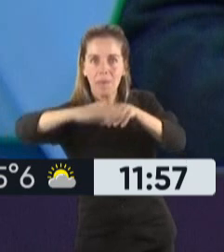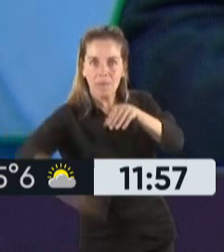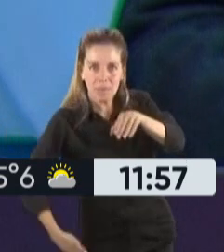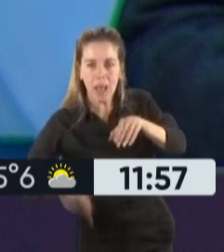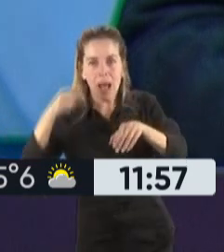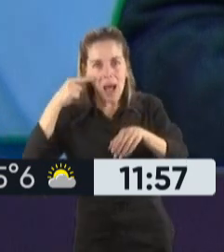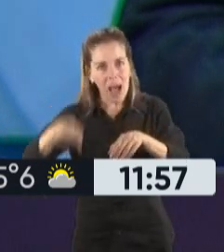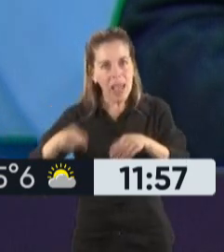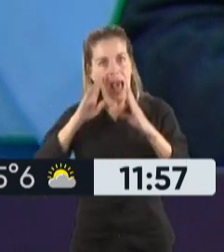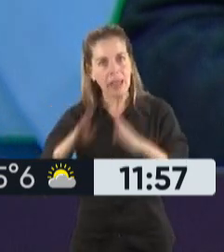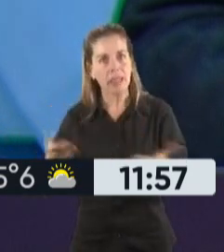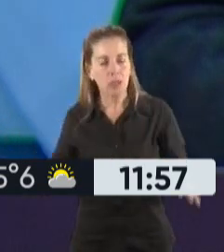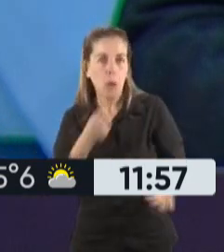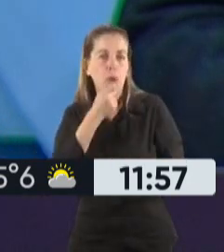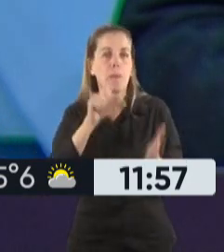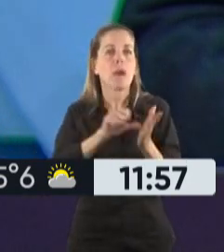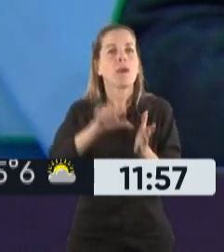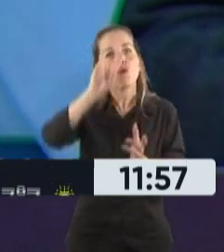lejos. Miren lo que está pasando en Uruguay.